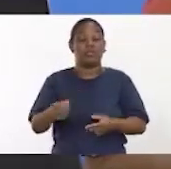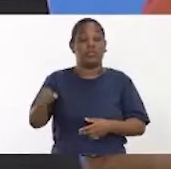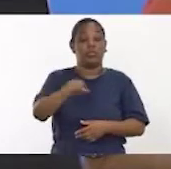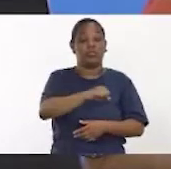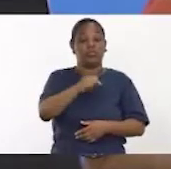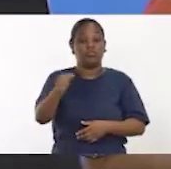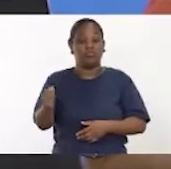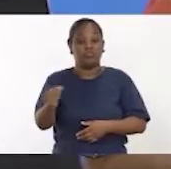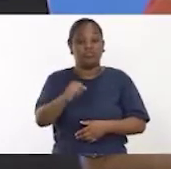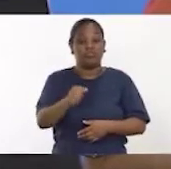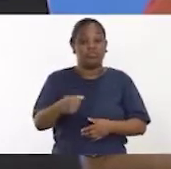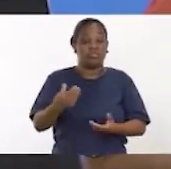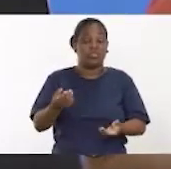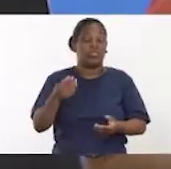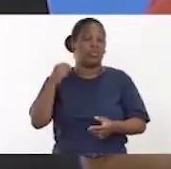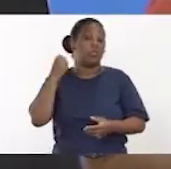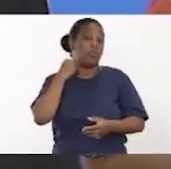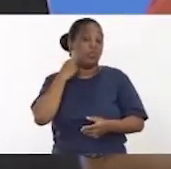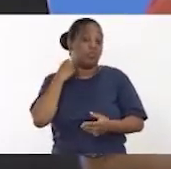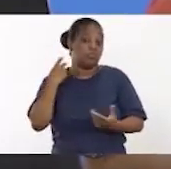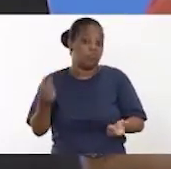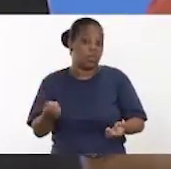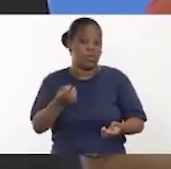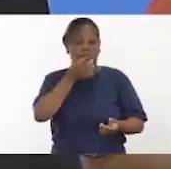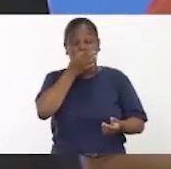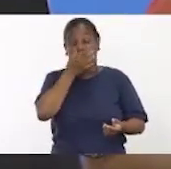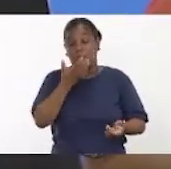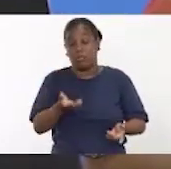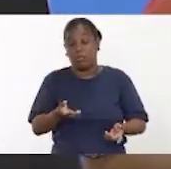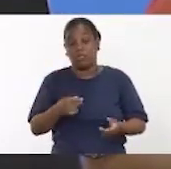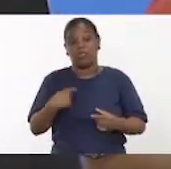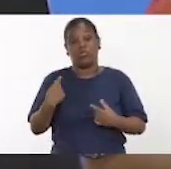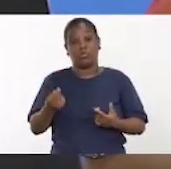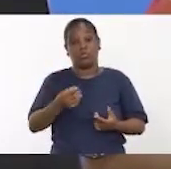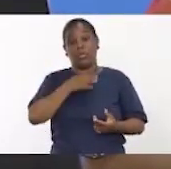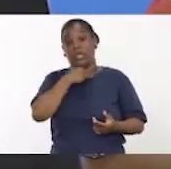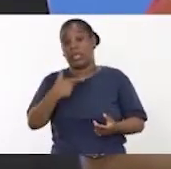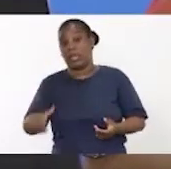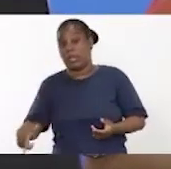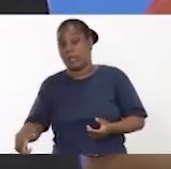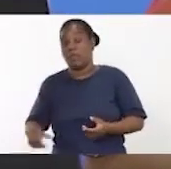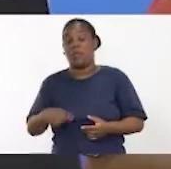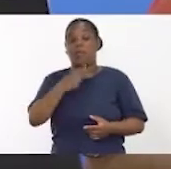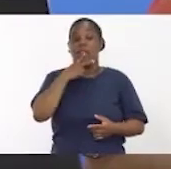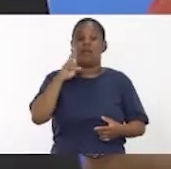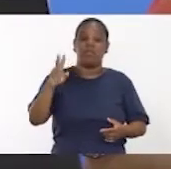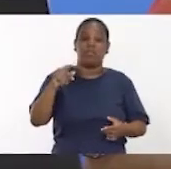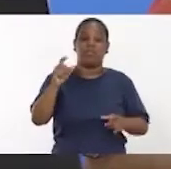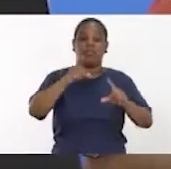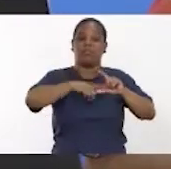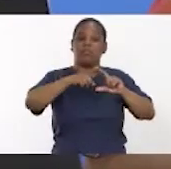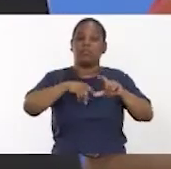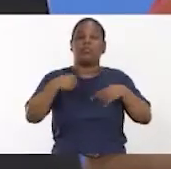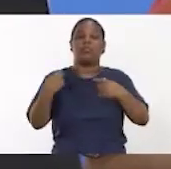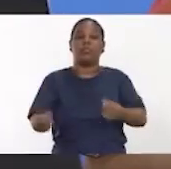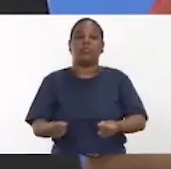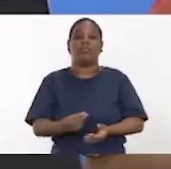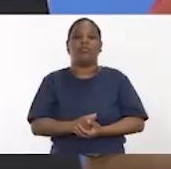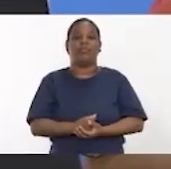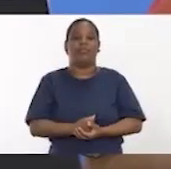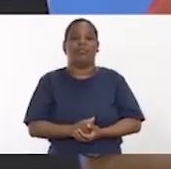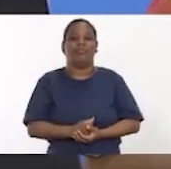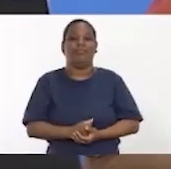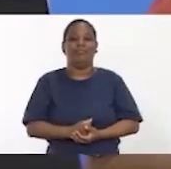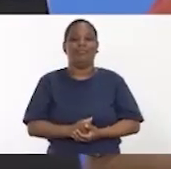esa vía? Eso es aplicaciones para la vida de este contenido que estamos dando.